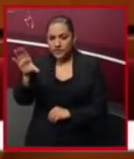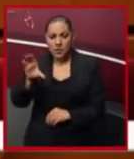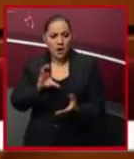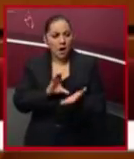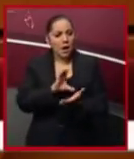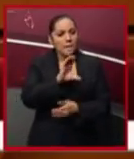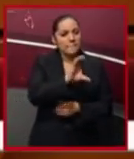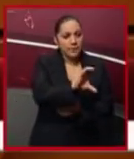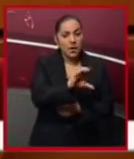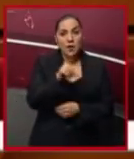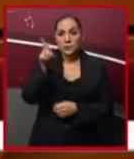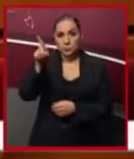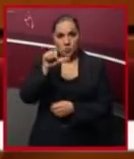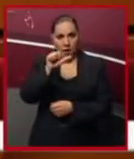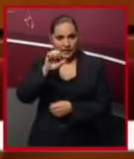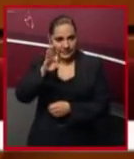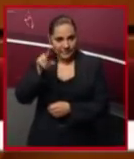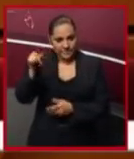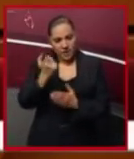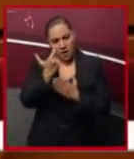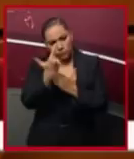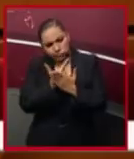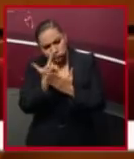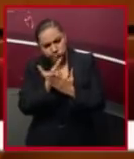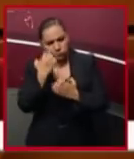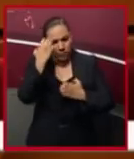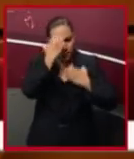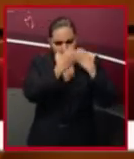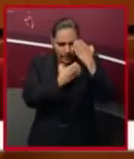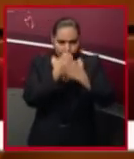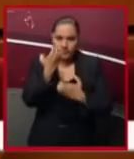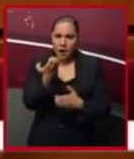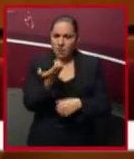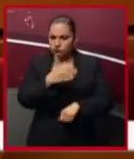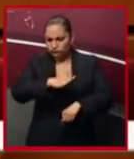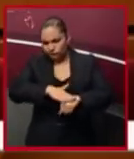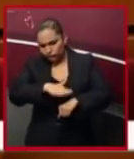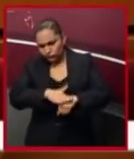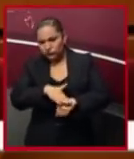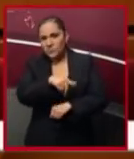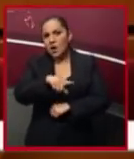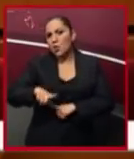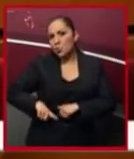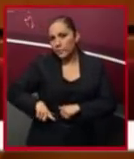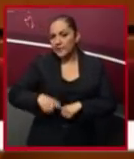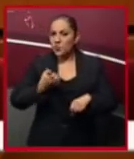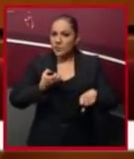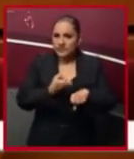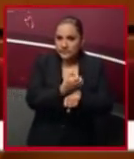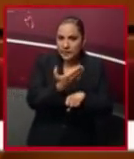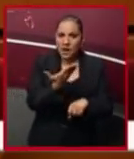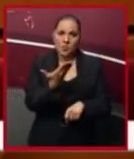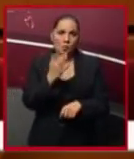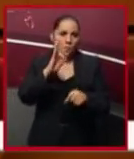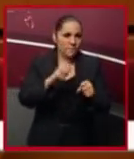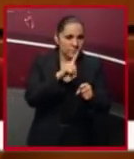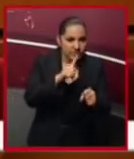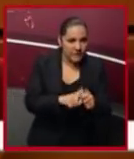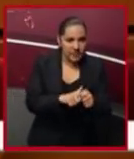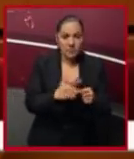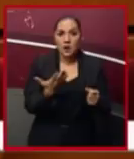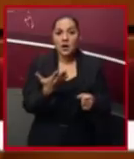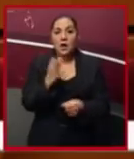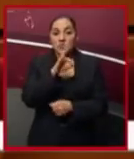la Federación hace observaciones a los gobiernos estatales o al gobierno federal referentes a